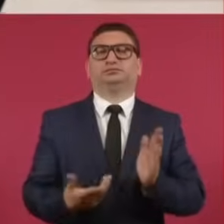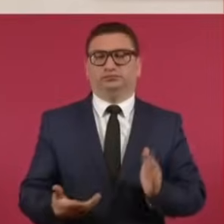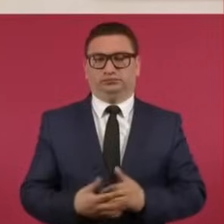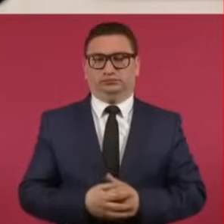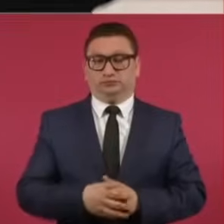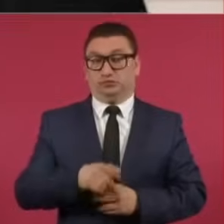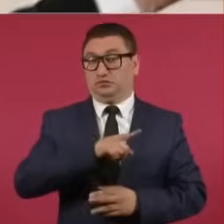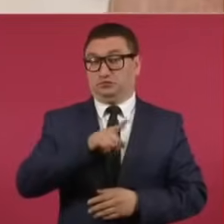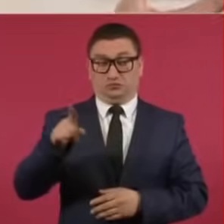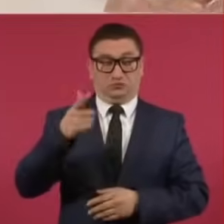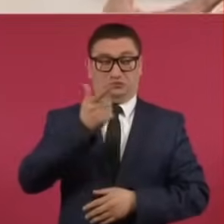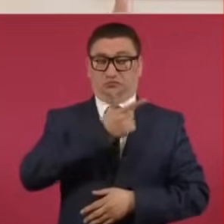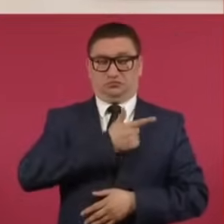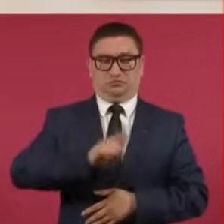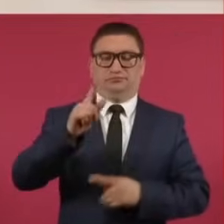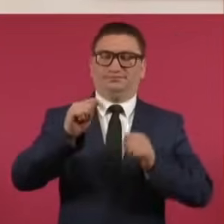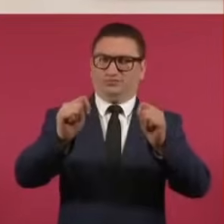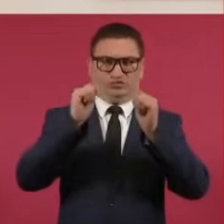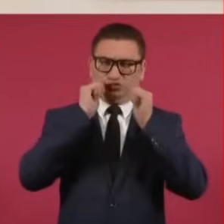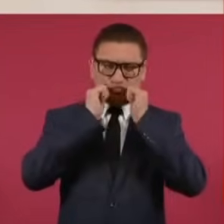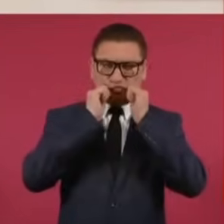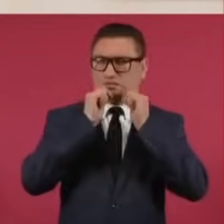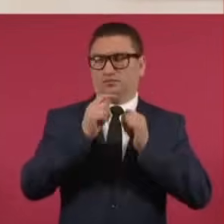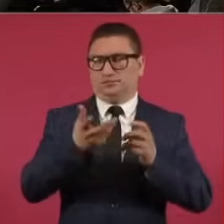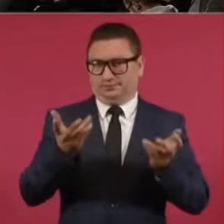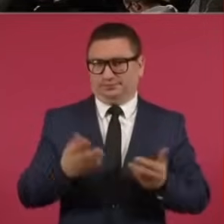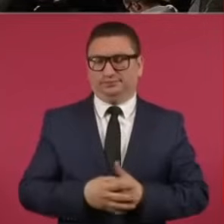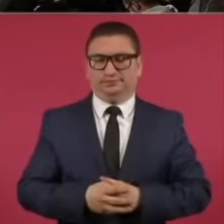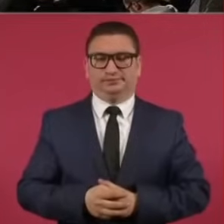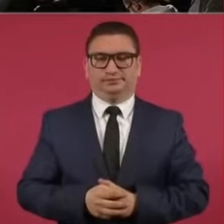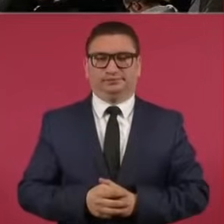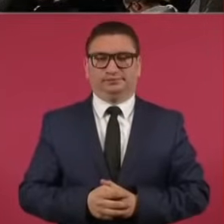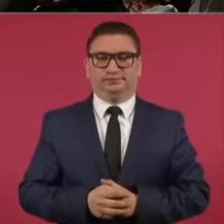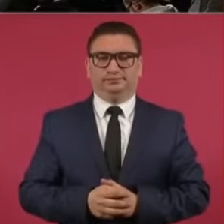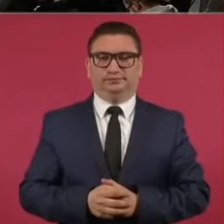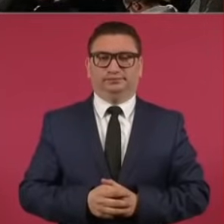aunque no les guste a nuestros adversarios,